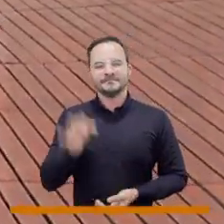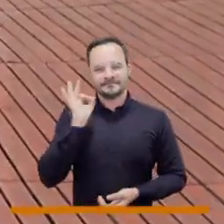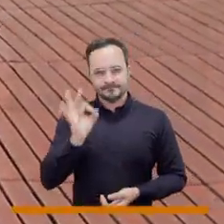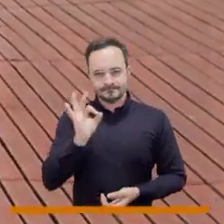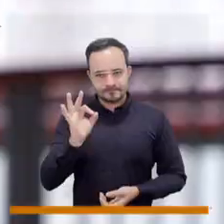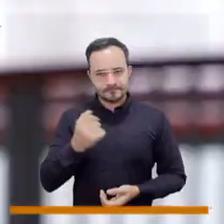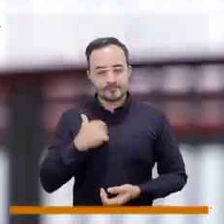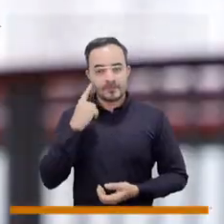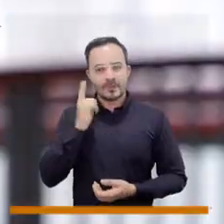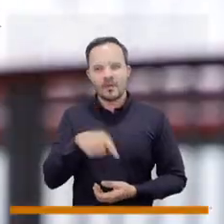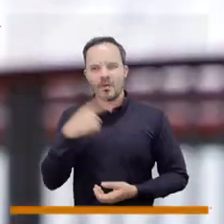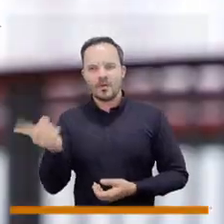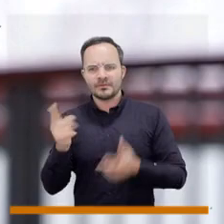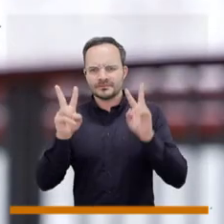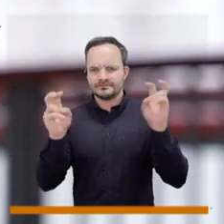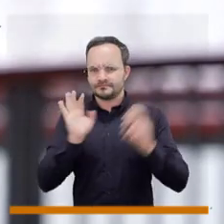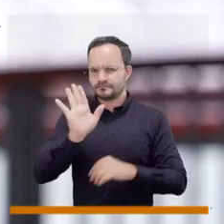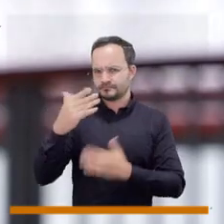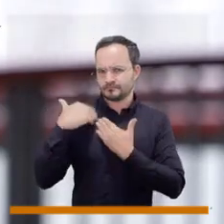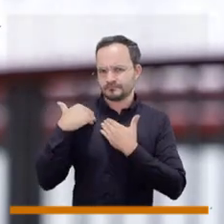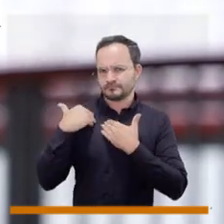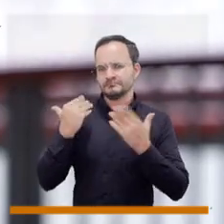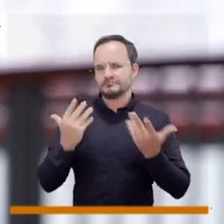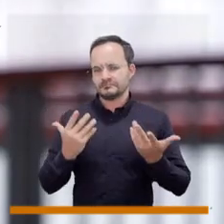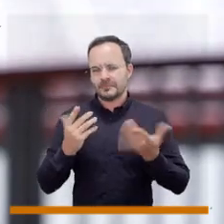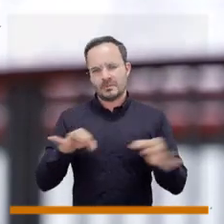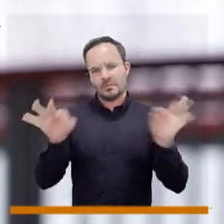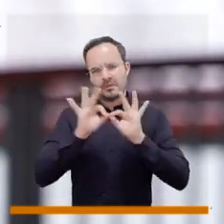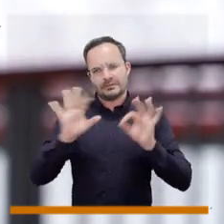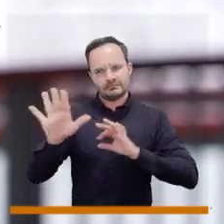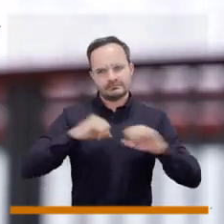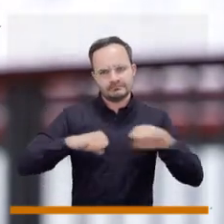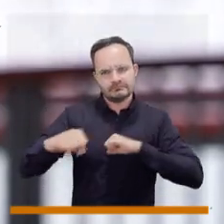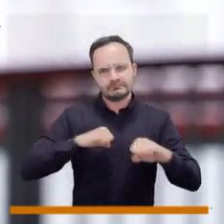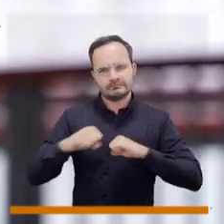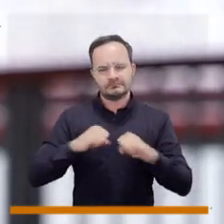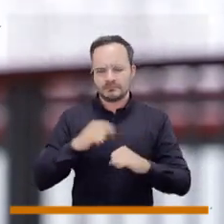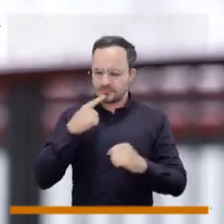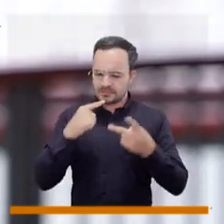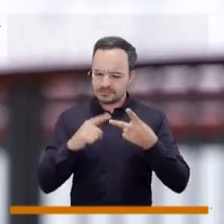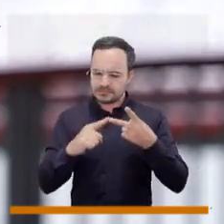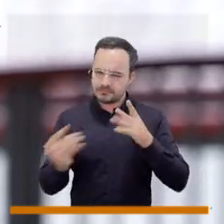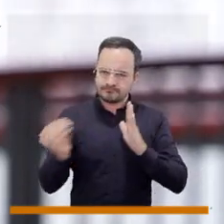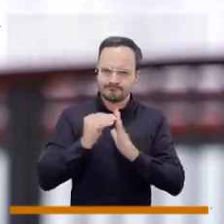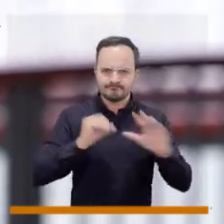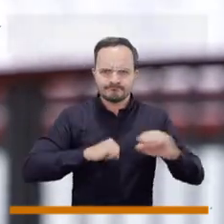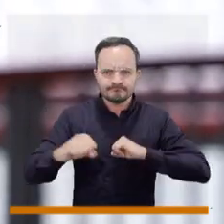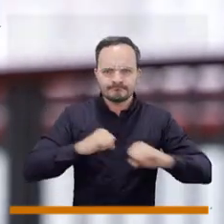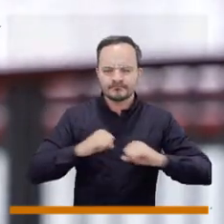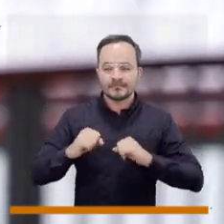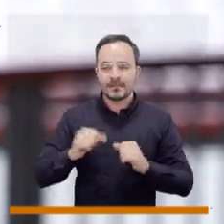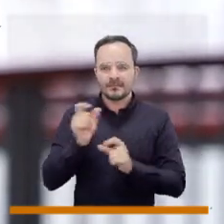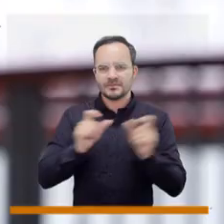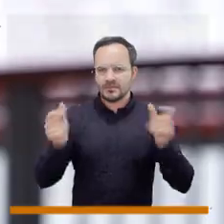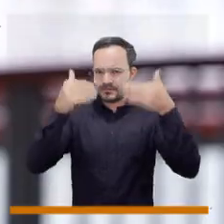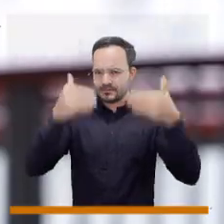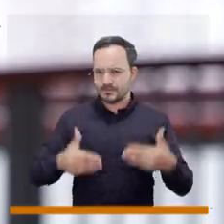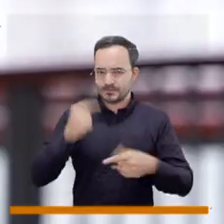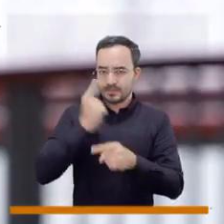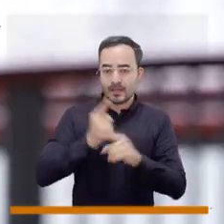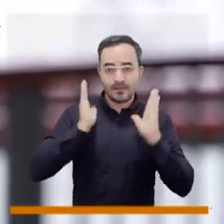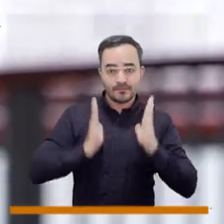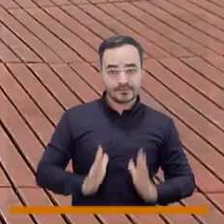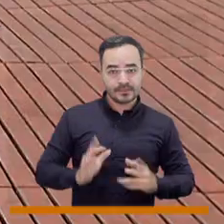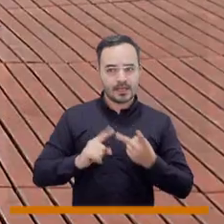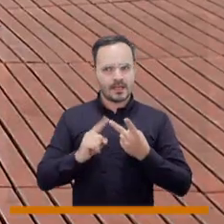Concejal, otro tema esencial para su tarea como concejal, la población con algún tipo de discapacidad, ya sea